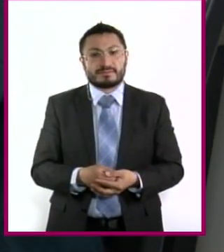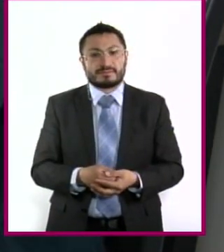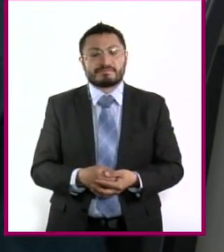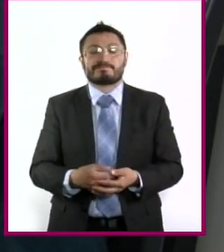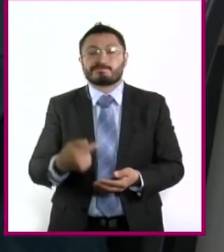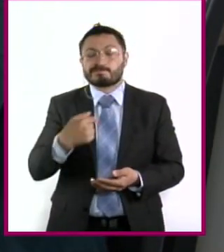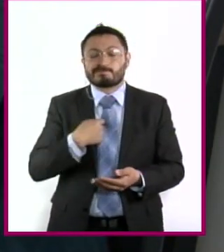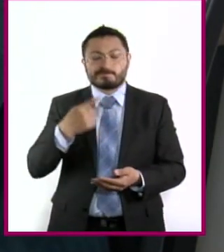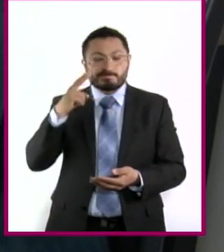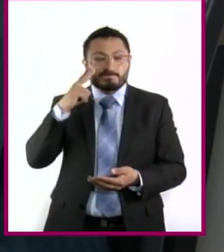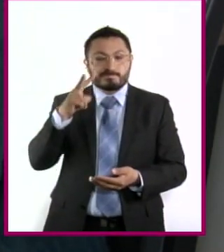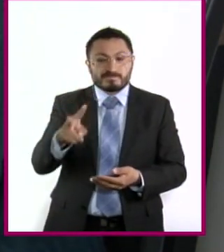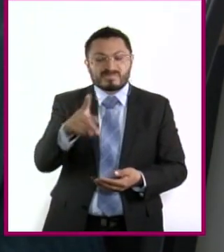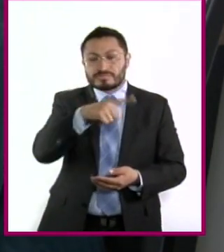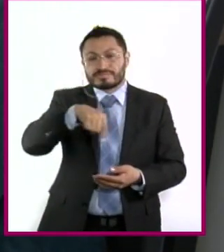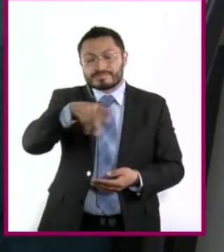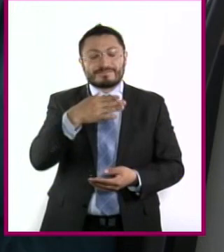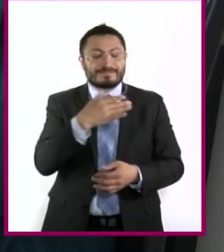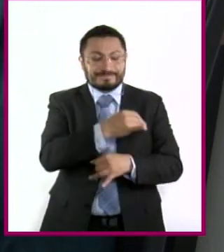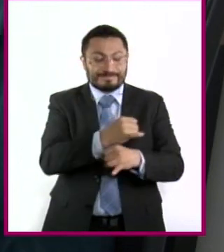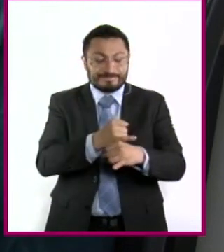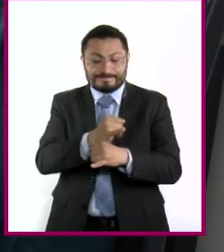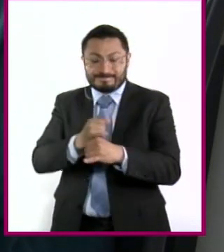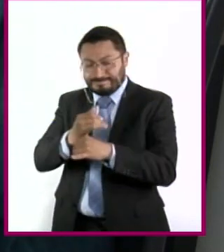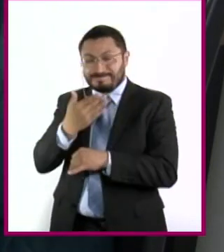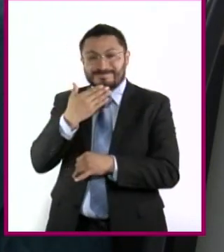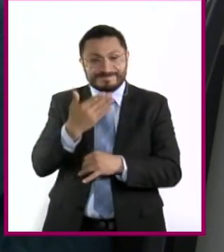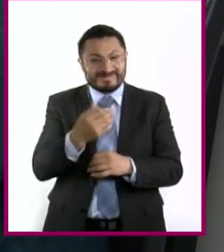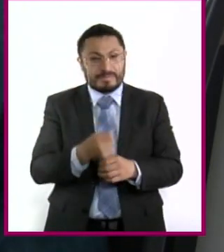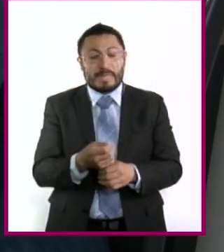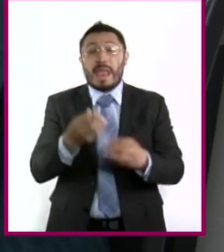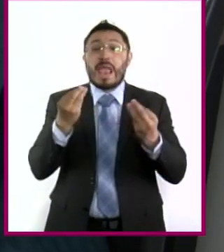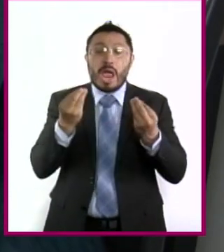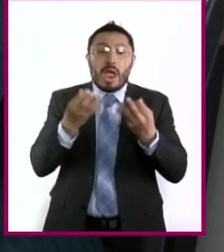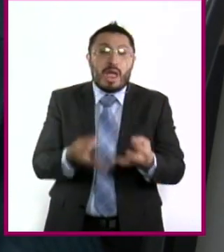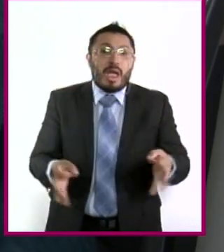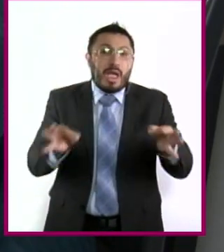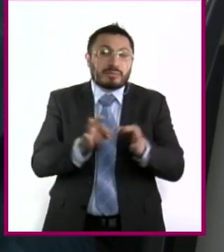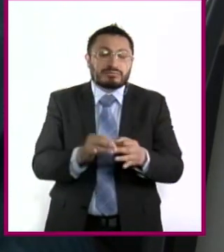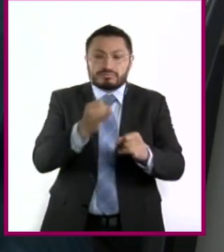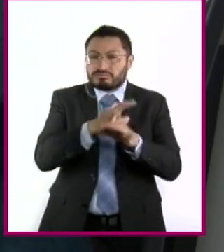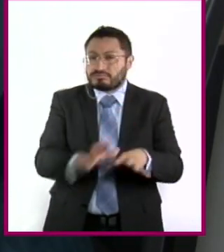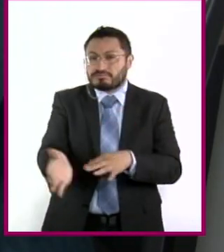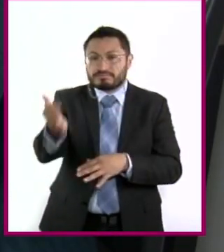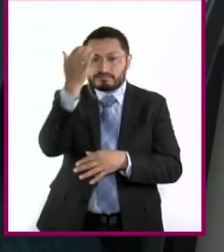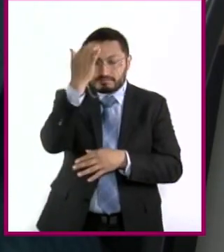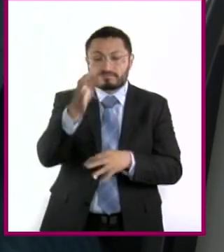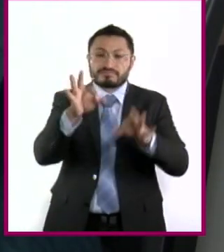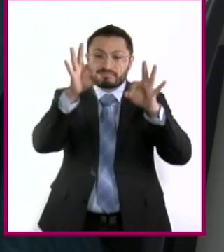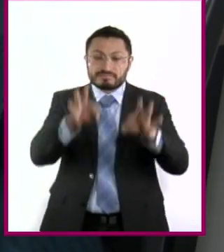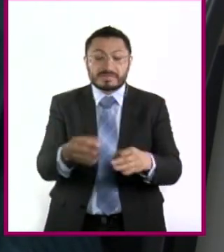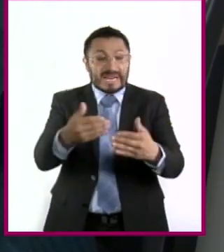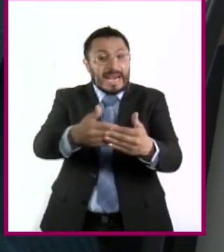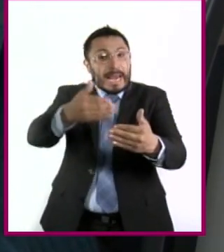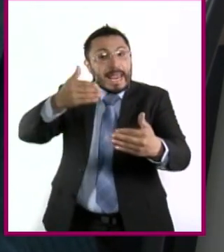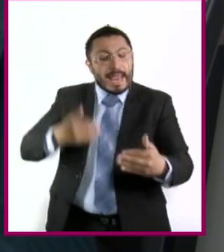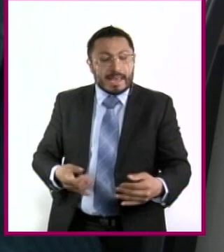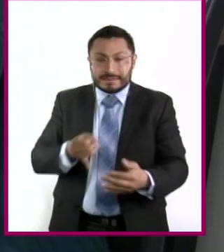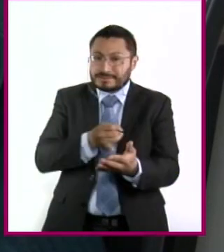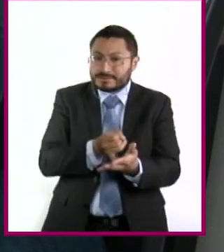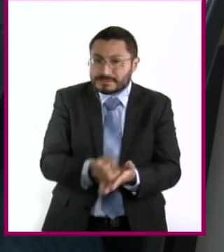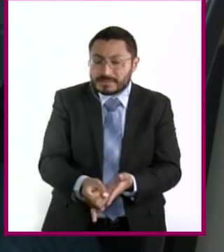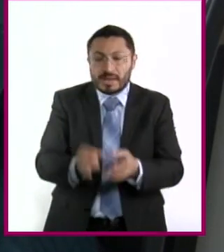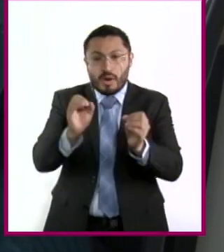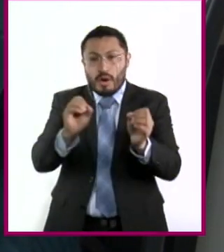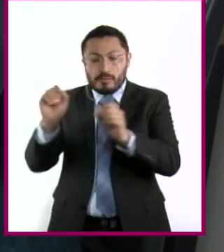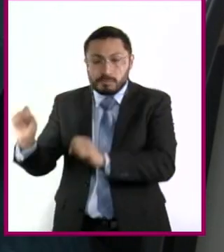Veo que van por muy buen camino en su investigación. Qué importante es informarse adecuadamente antes de tomar cualquier decisión o